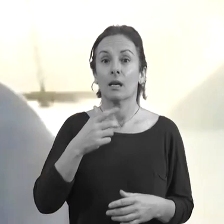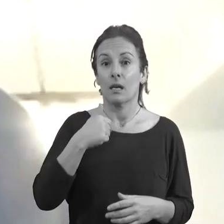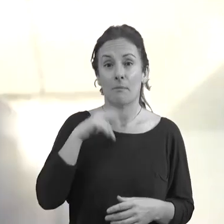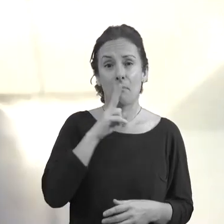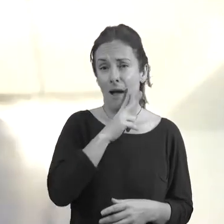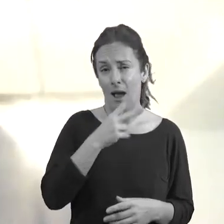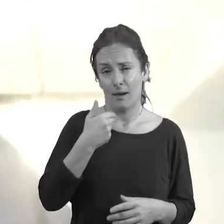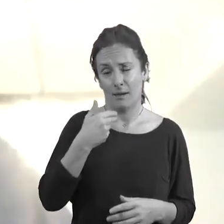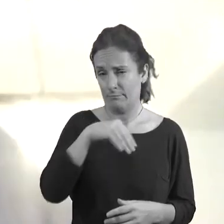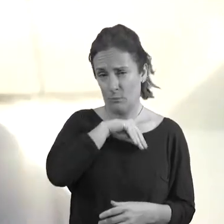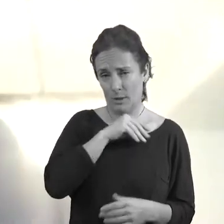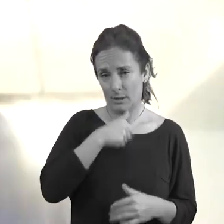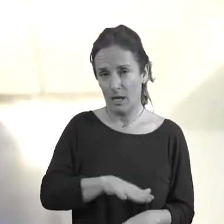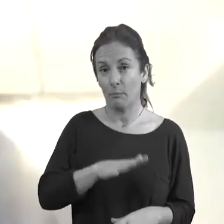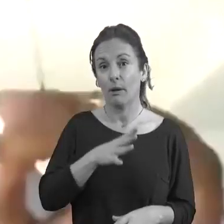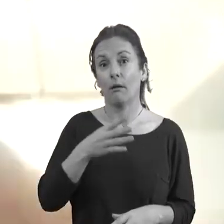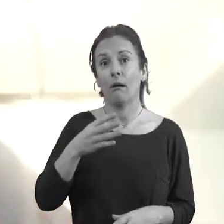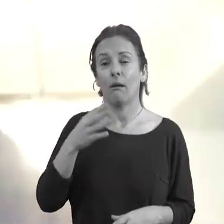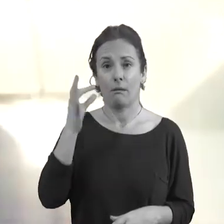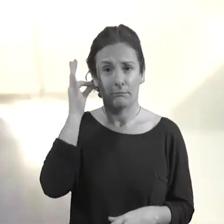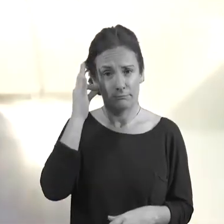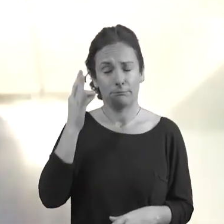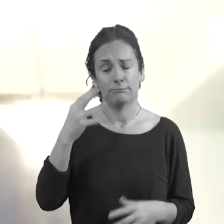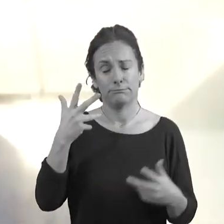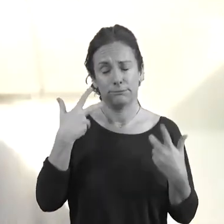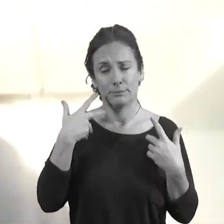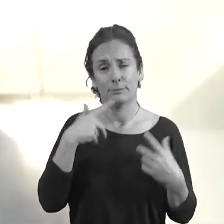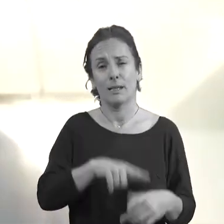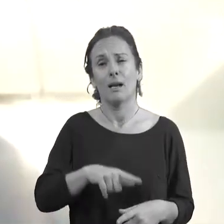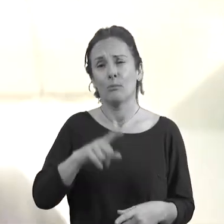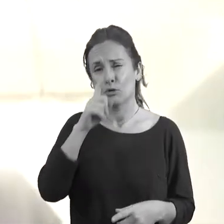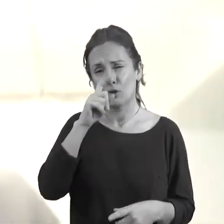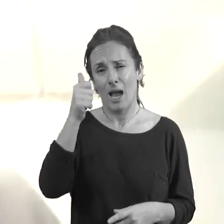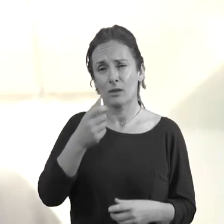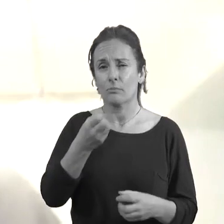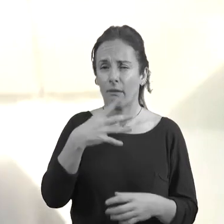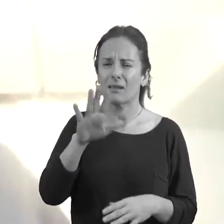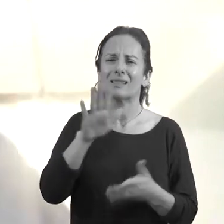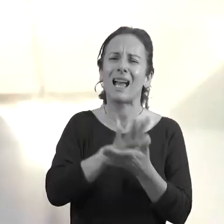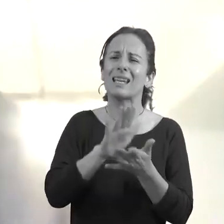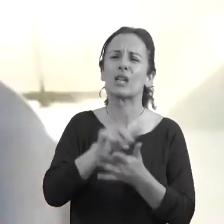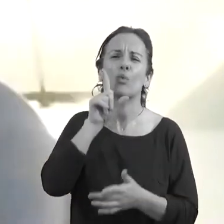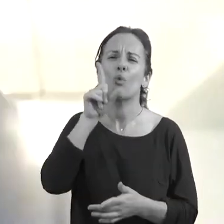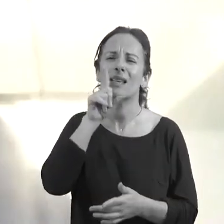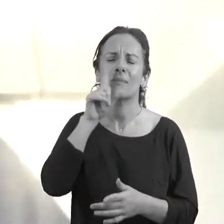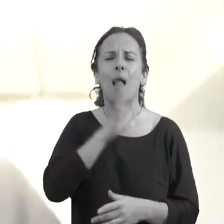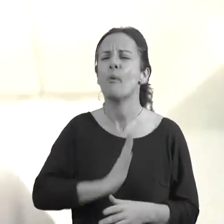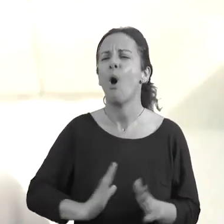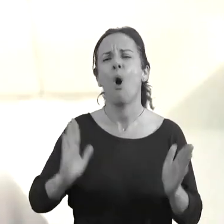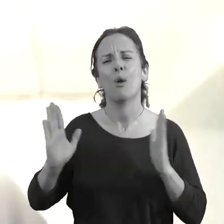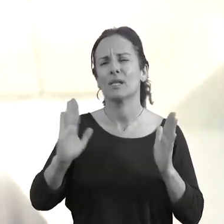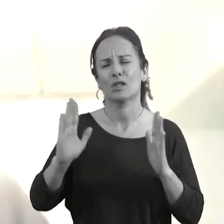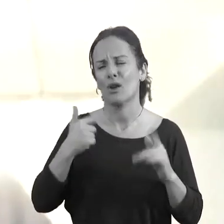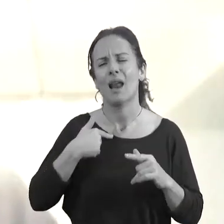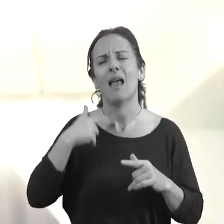3 años diciéndome, esto es una etapa, Tatiana, a ti esto se te va a pasar, tú no te preocupes, ¿no? Entonces no fue una etapa y no se